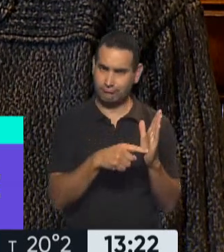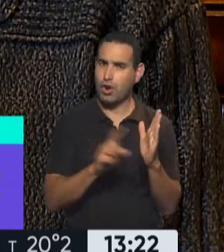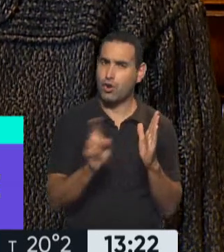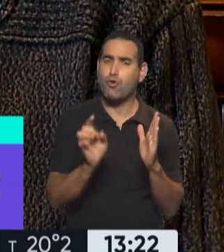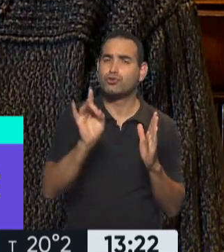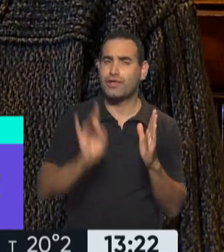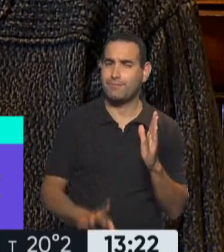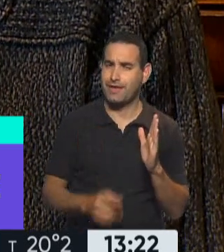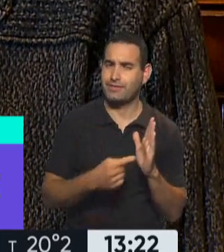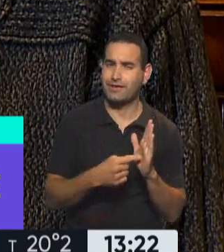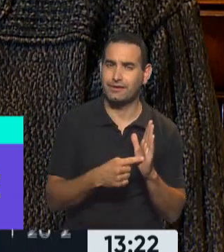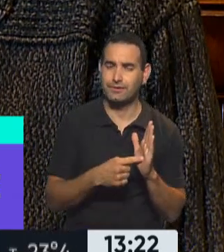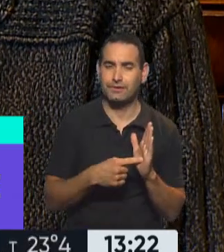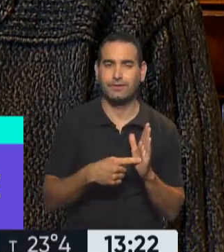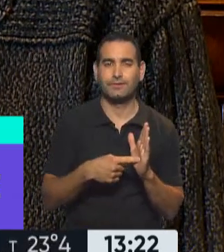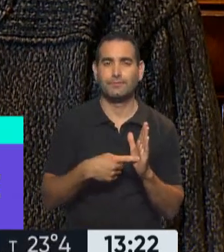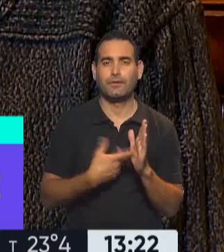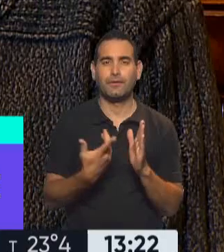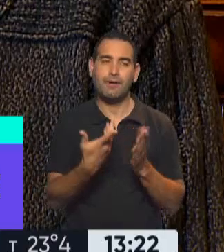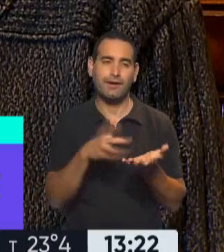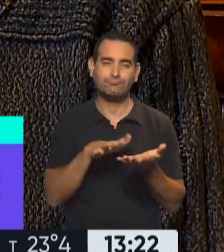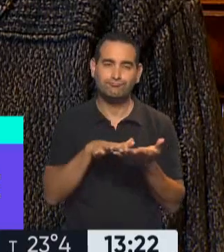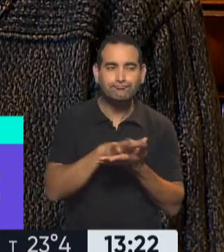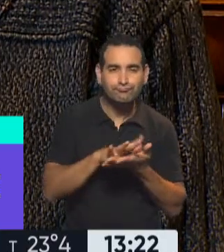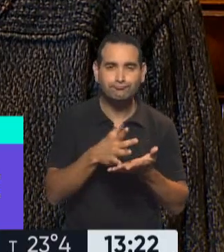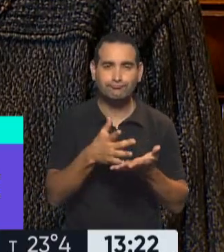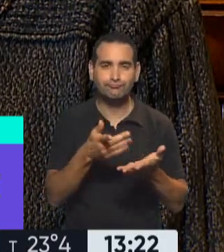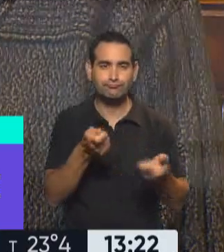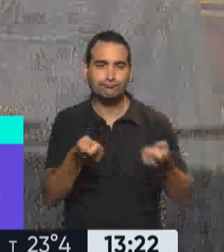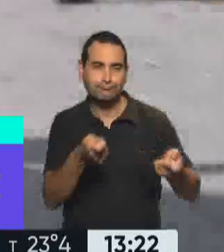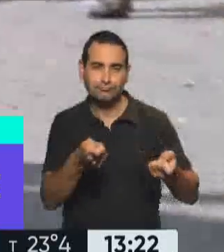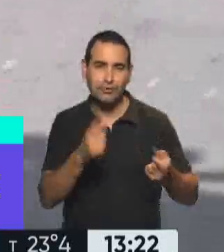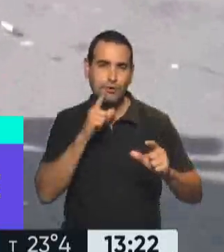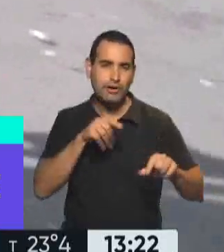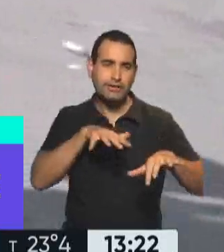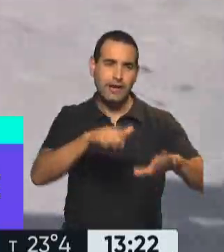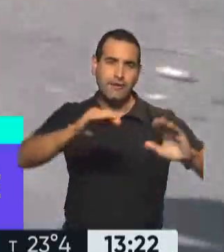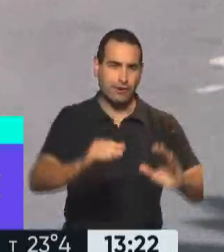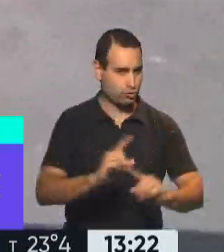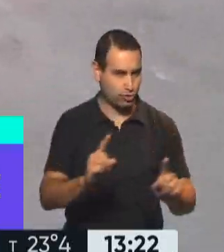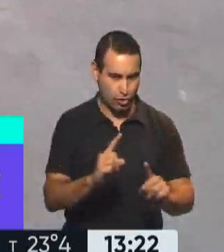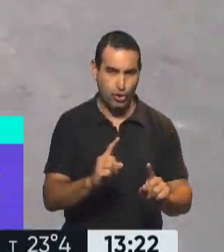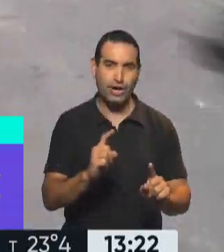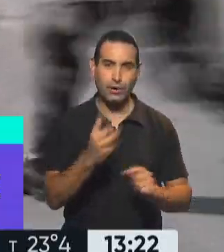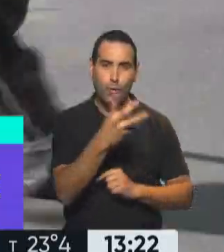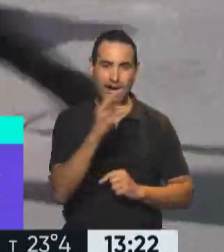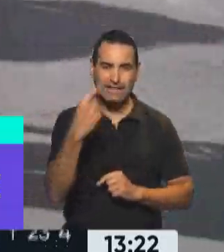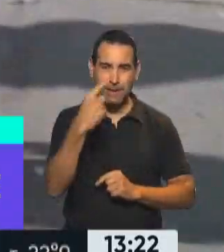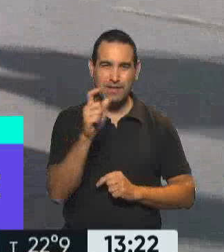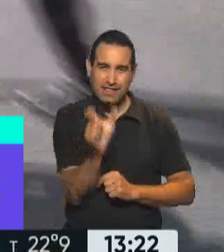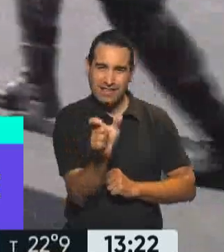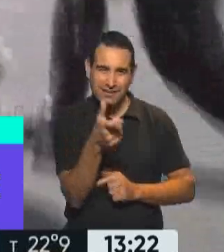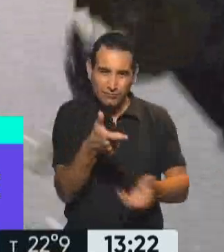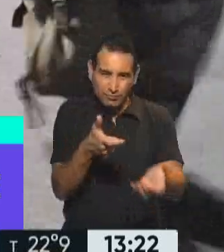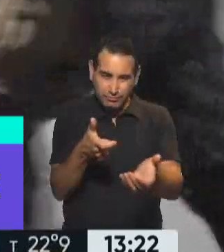solamente para persuadir o para evitar movilizaciones. Hay 40.000 cartuchos,